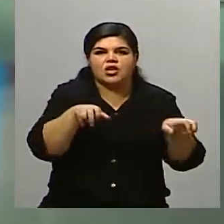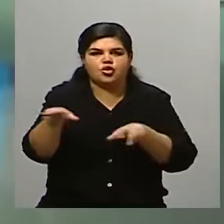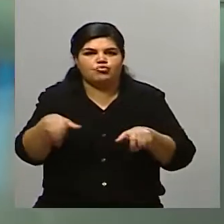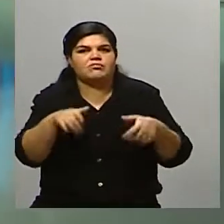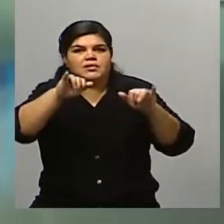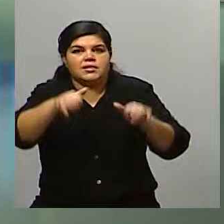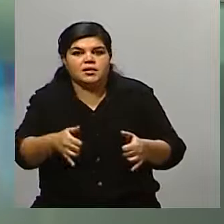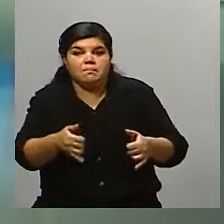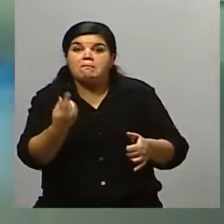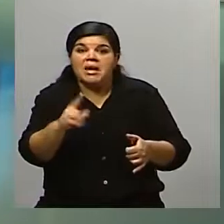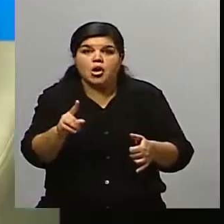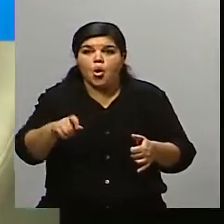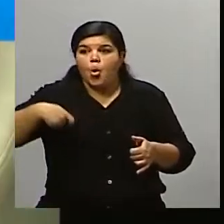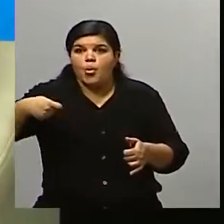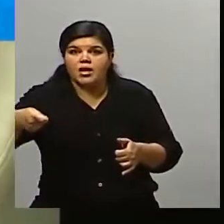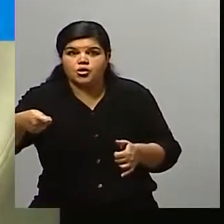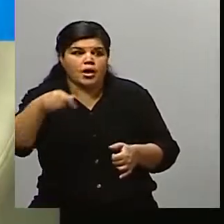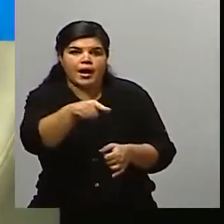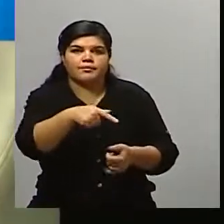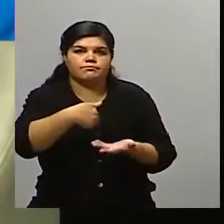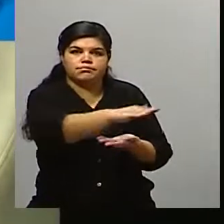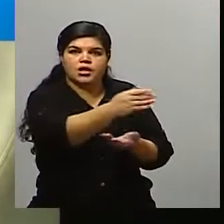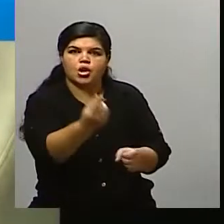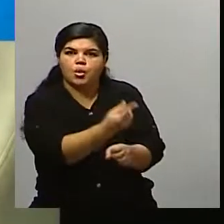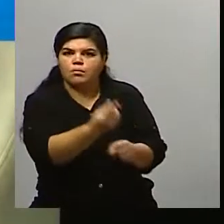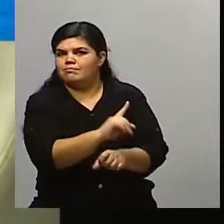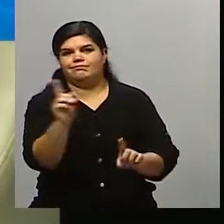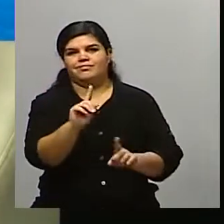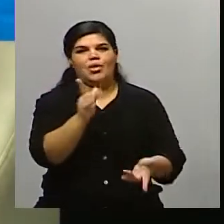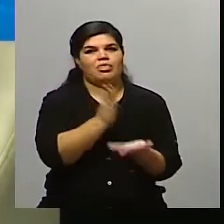quedaría desamparado. Y bueno, por otro lado,